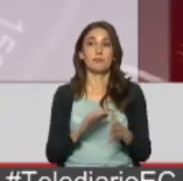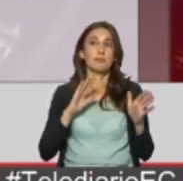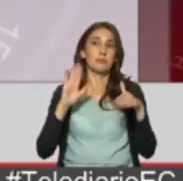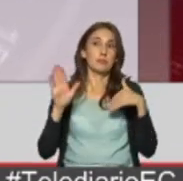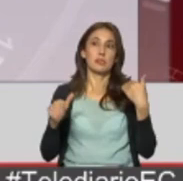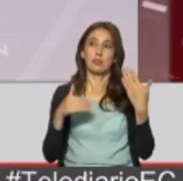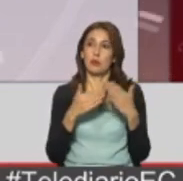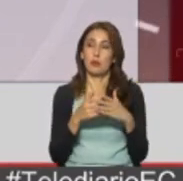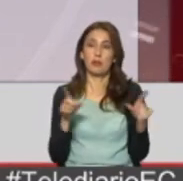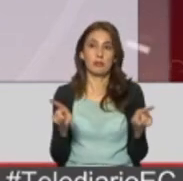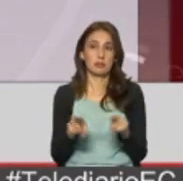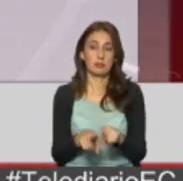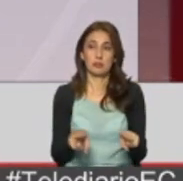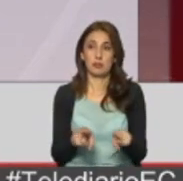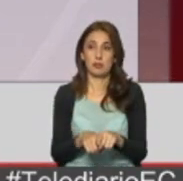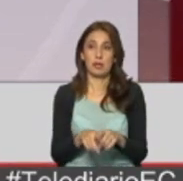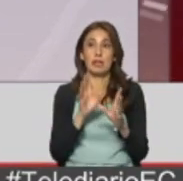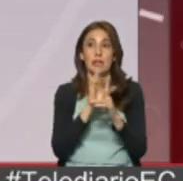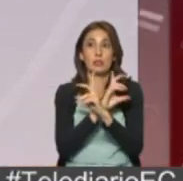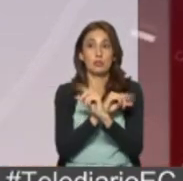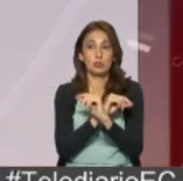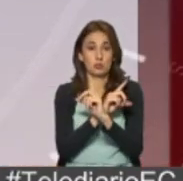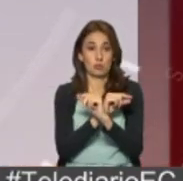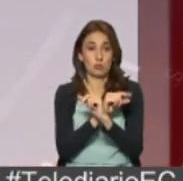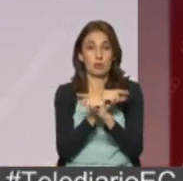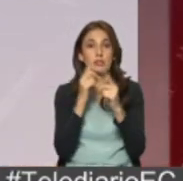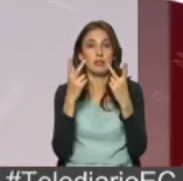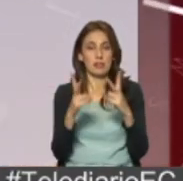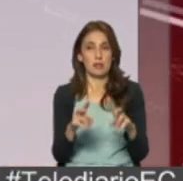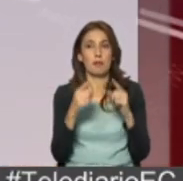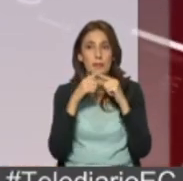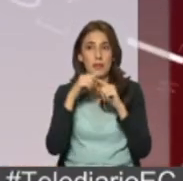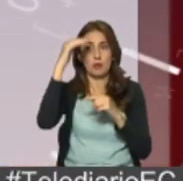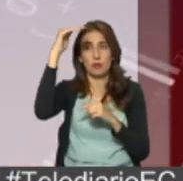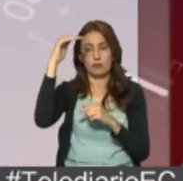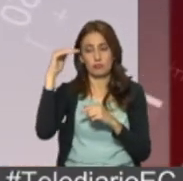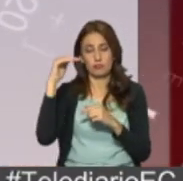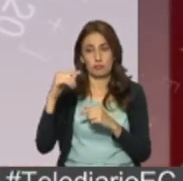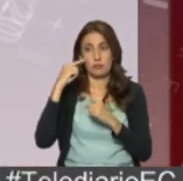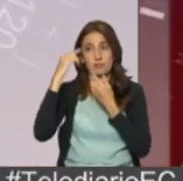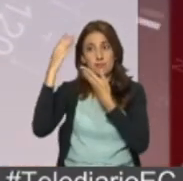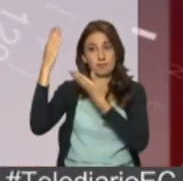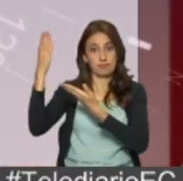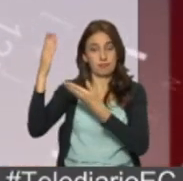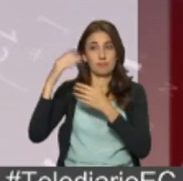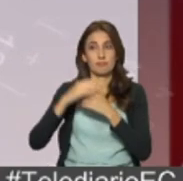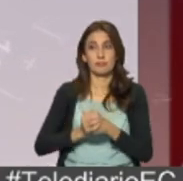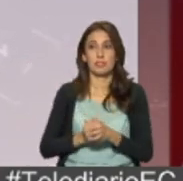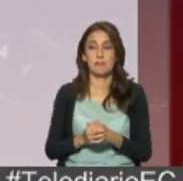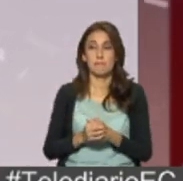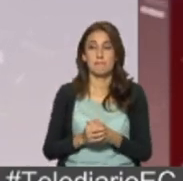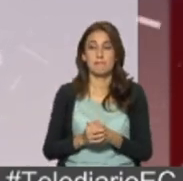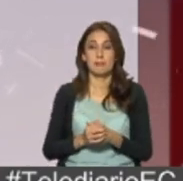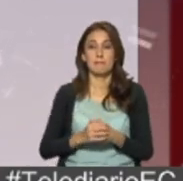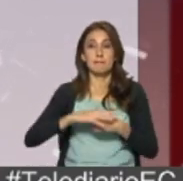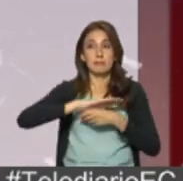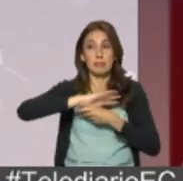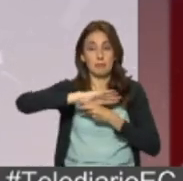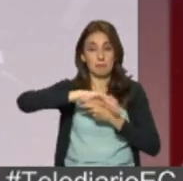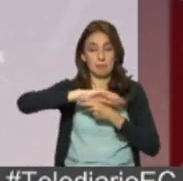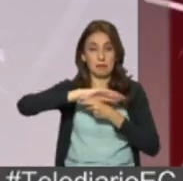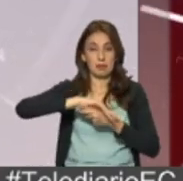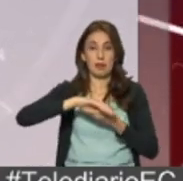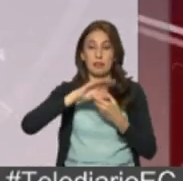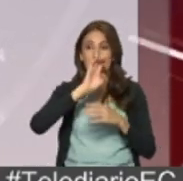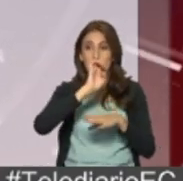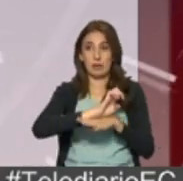En todo caso, nosotros tenemos nuestro Twitter activo, y en el Twitter está toda esta información. Embajada del Ecuador en China. Si